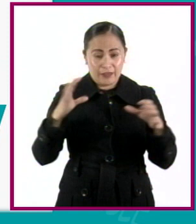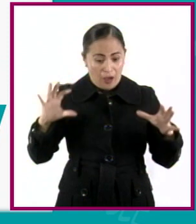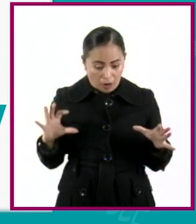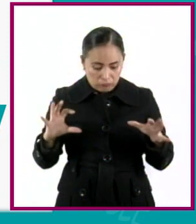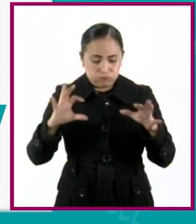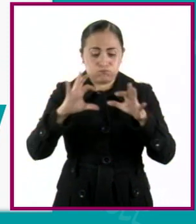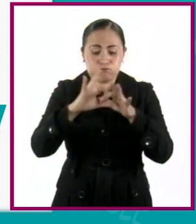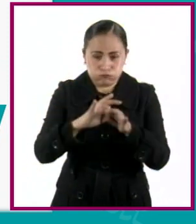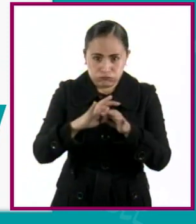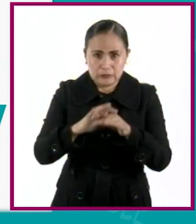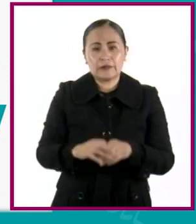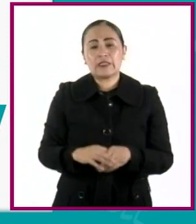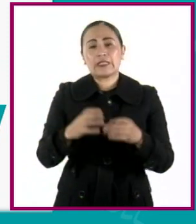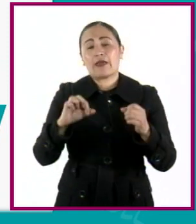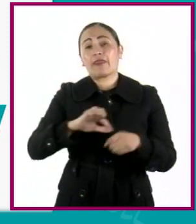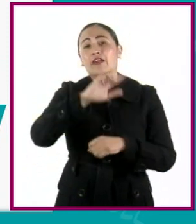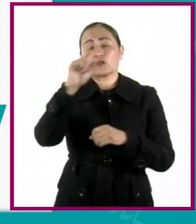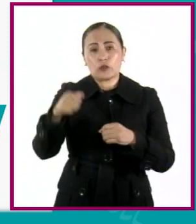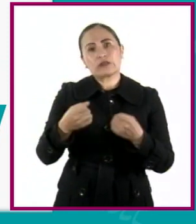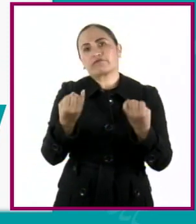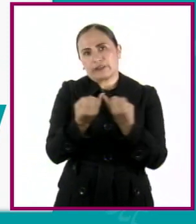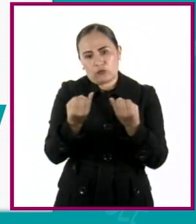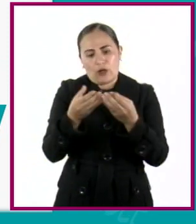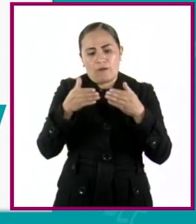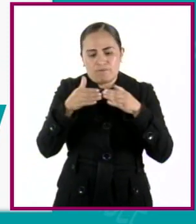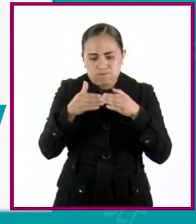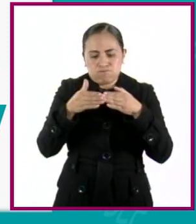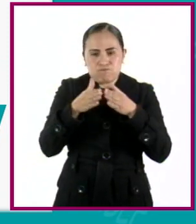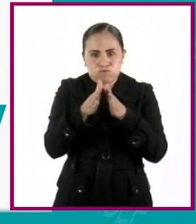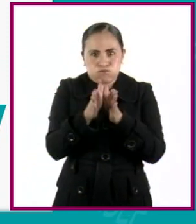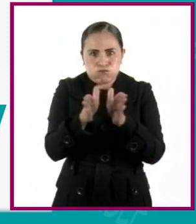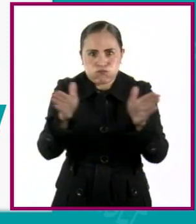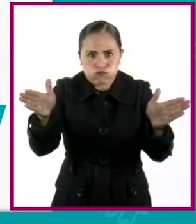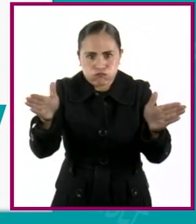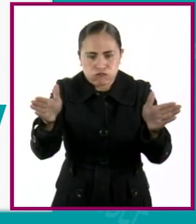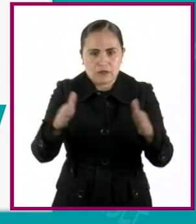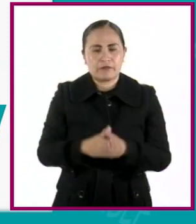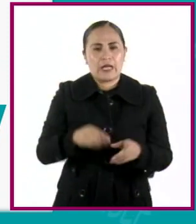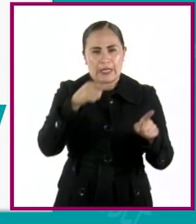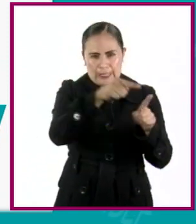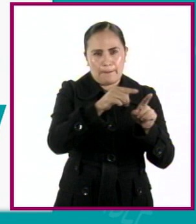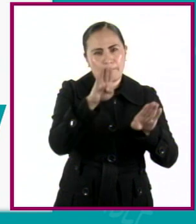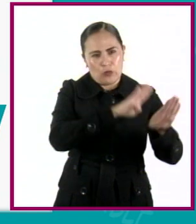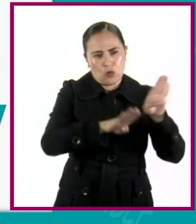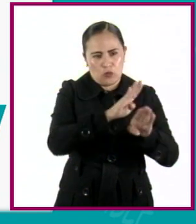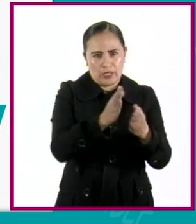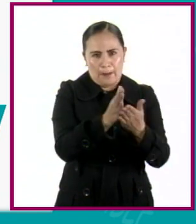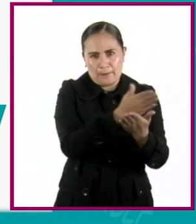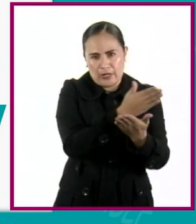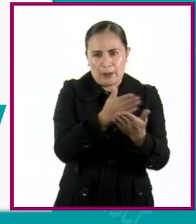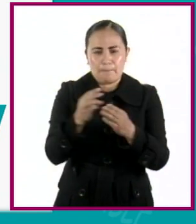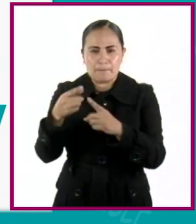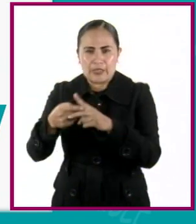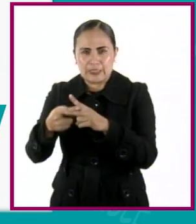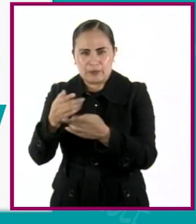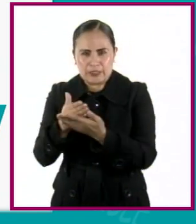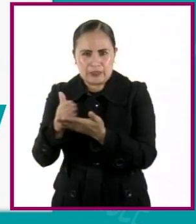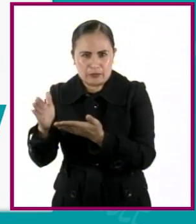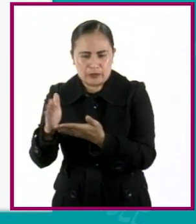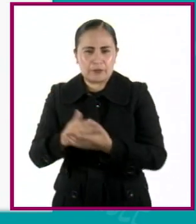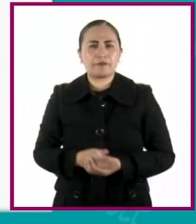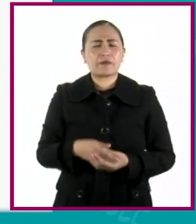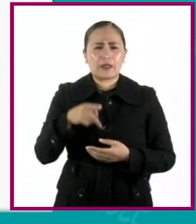punto donde se divide el área por completo. Mientras sigue siendo importante el análisis